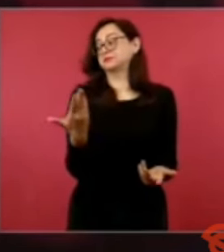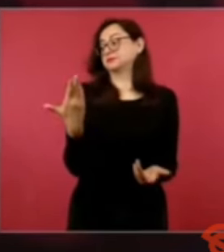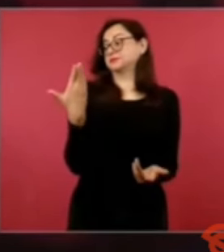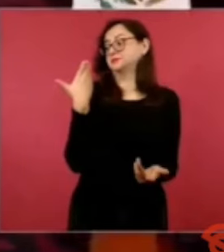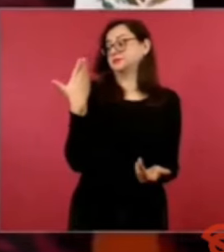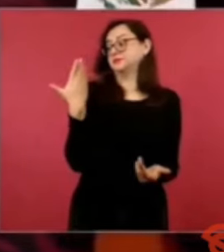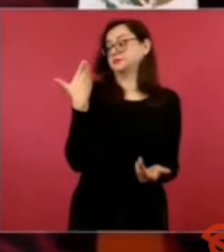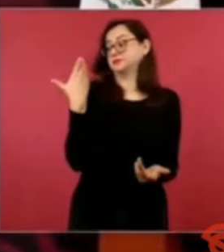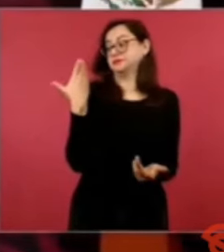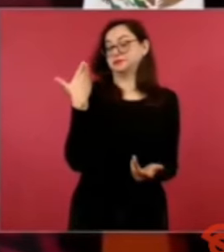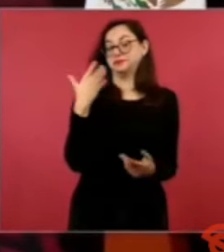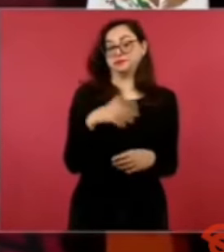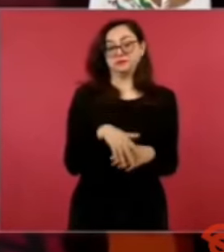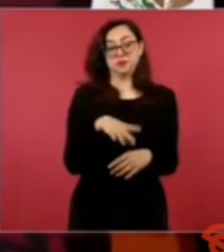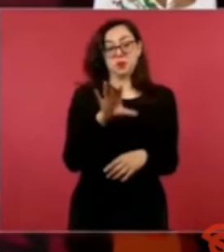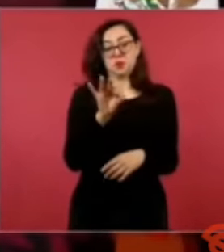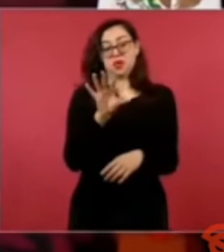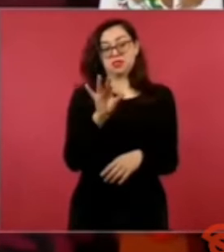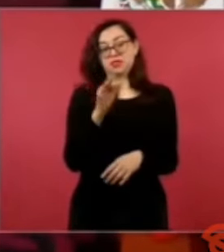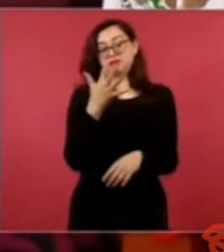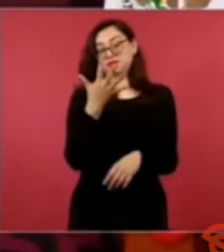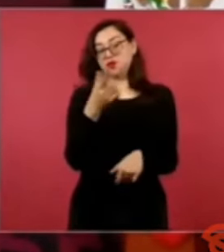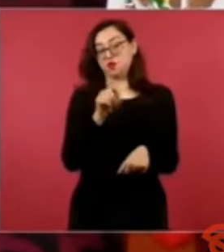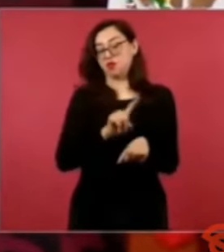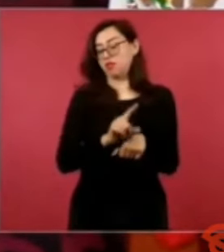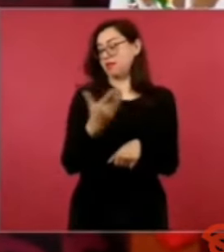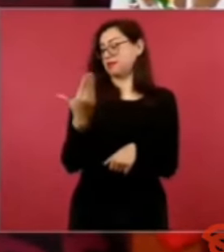40 45 días